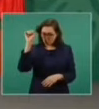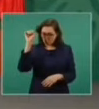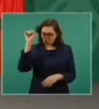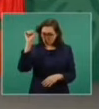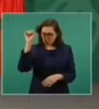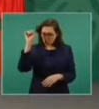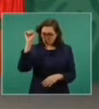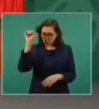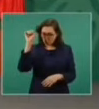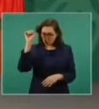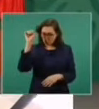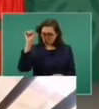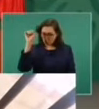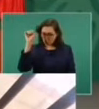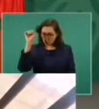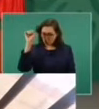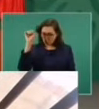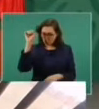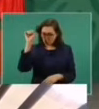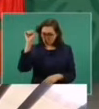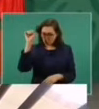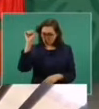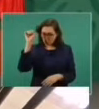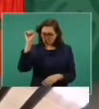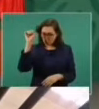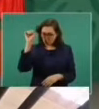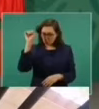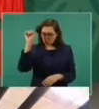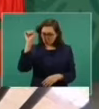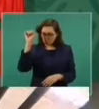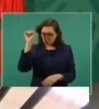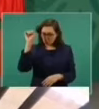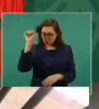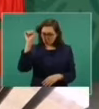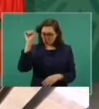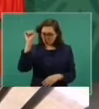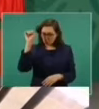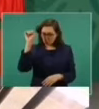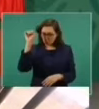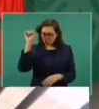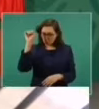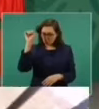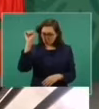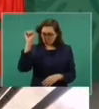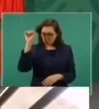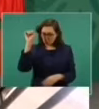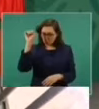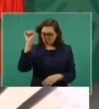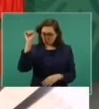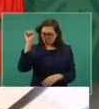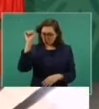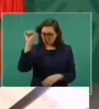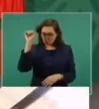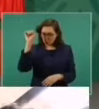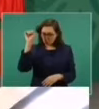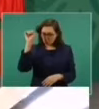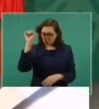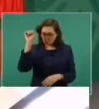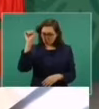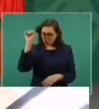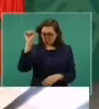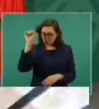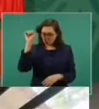una fotografía, la enviamos a la mañanera, ¿verdad? Más bien, fue un comentario y después le sacamos foto,